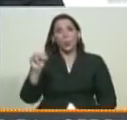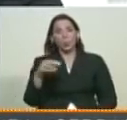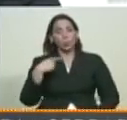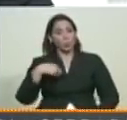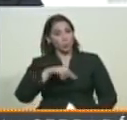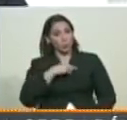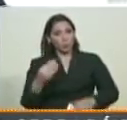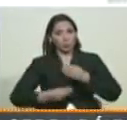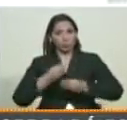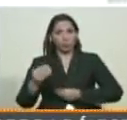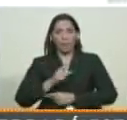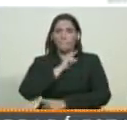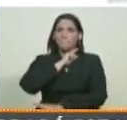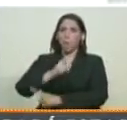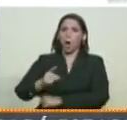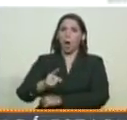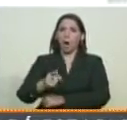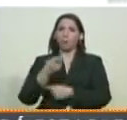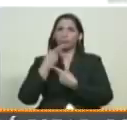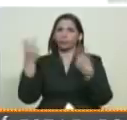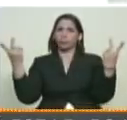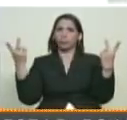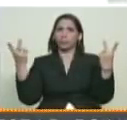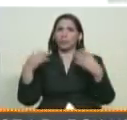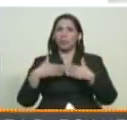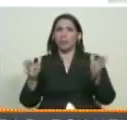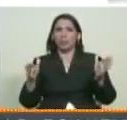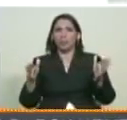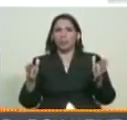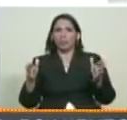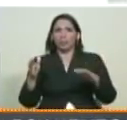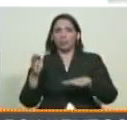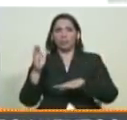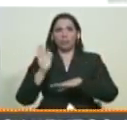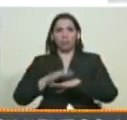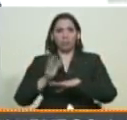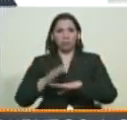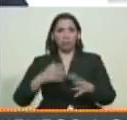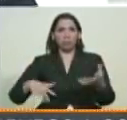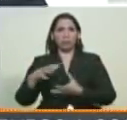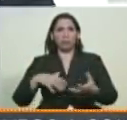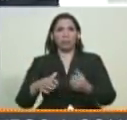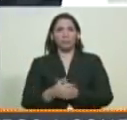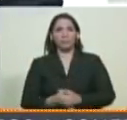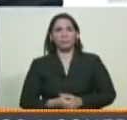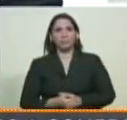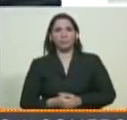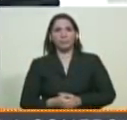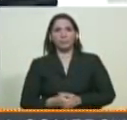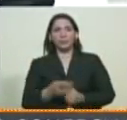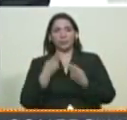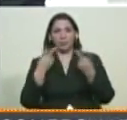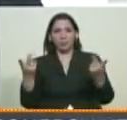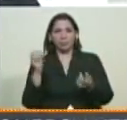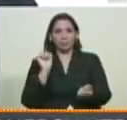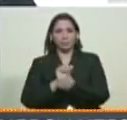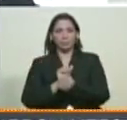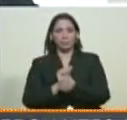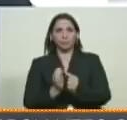hicimos la denuncia pública de este hecho irregular y anunciamos algunas aprehensiones. Pues